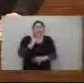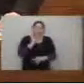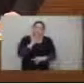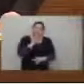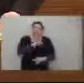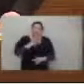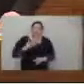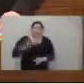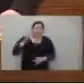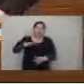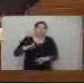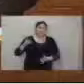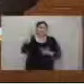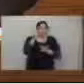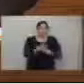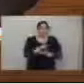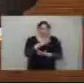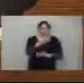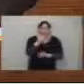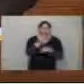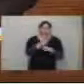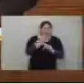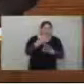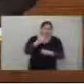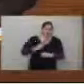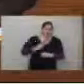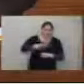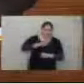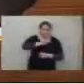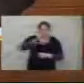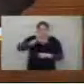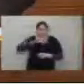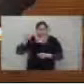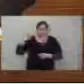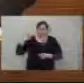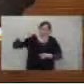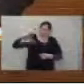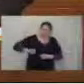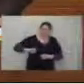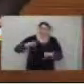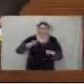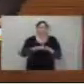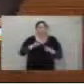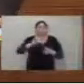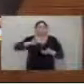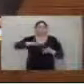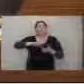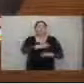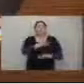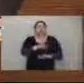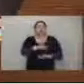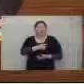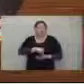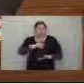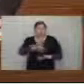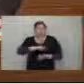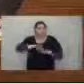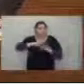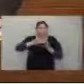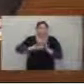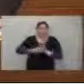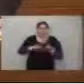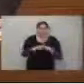vez, que ya se está trabajando hace meses por una comisión técnica que ha hecho un trabajo de análisis del ajuste de la red de centros de educación infantil